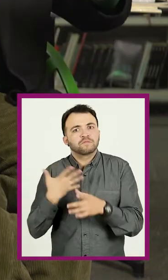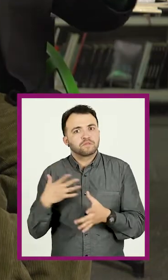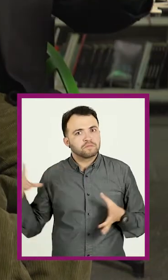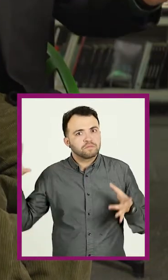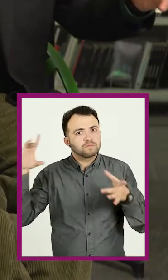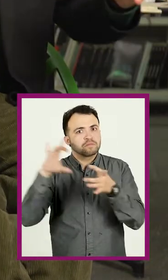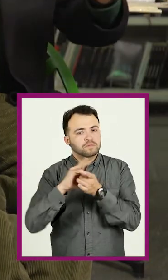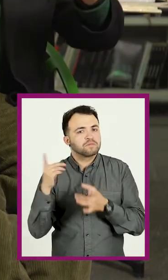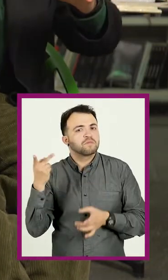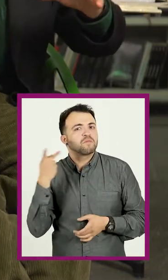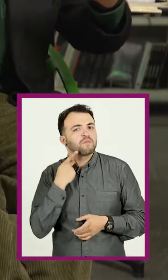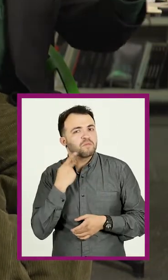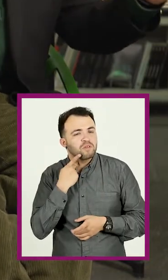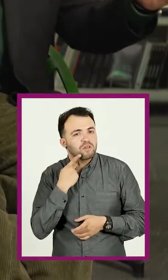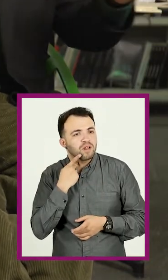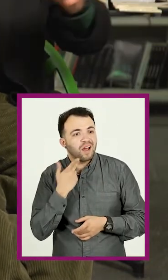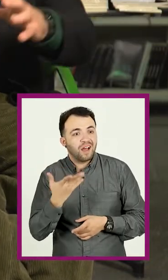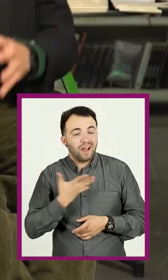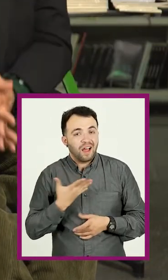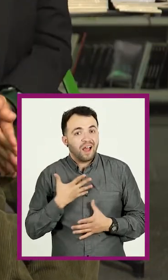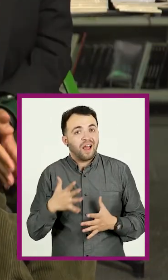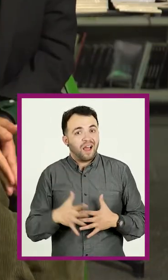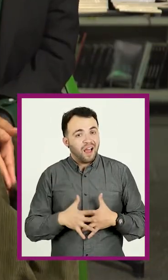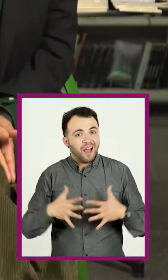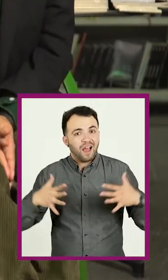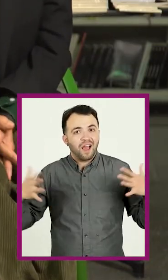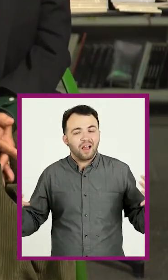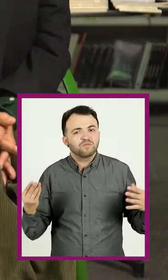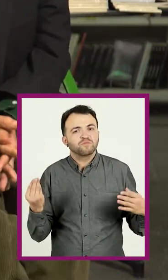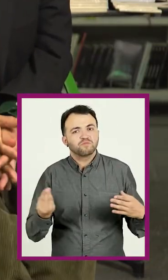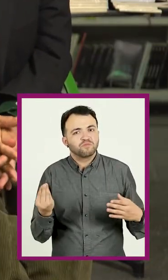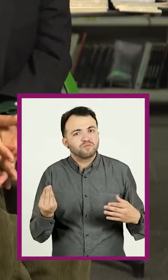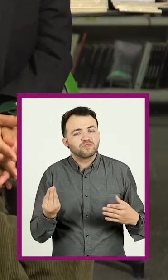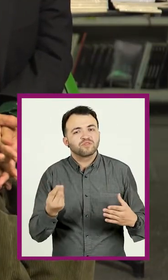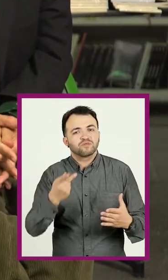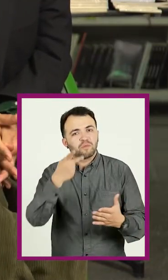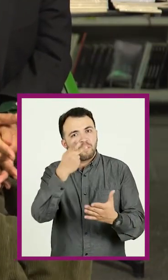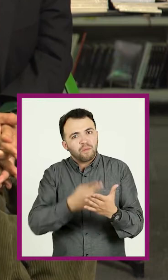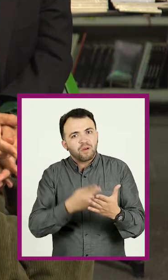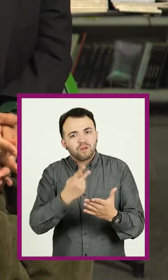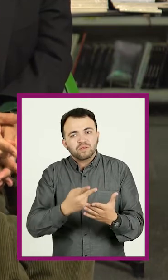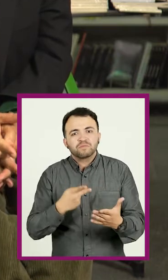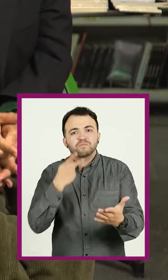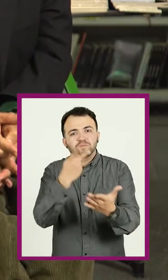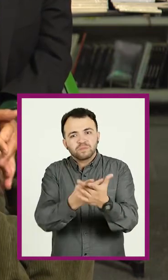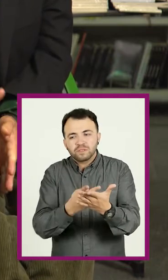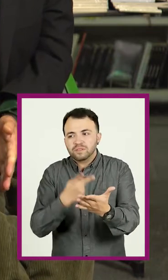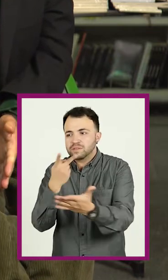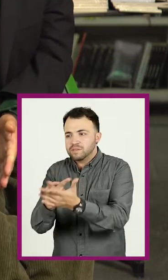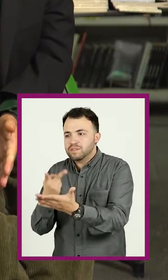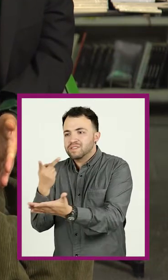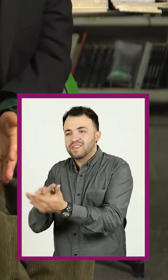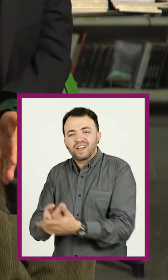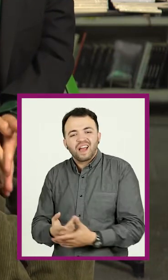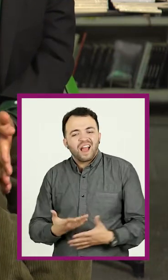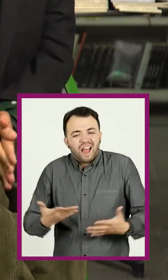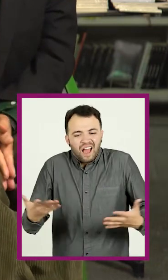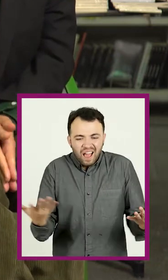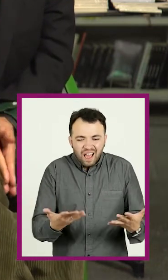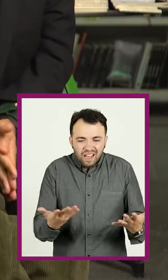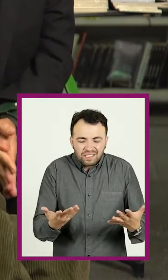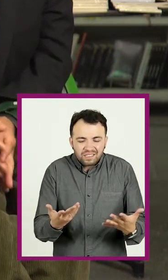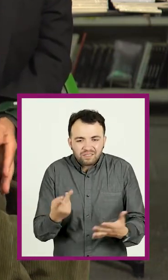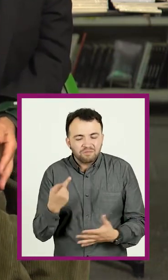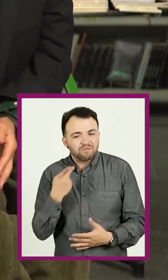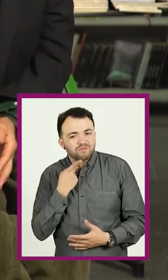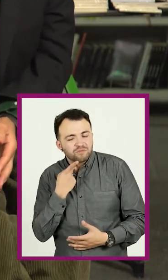una gran cantidad de propuestas, claro, y visiones acerca de qué hacer con la política. Pero ¿tú estarías de acuerdo con